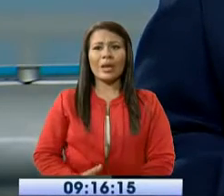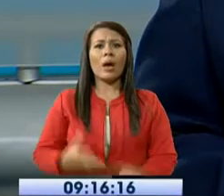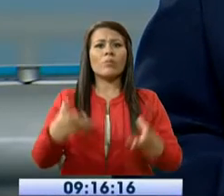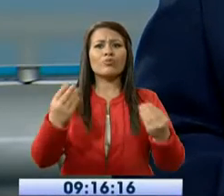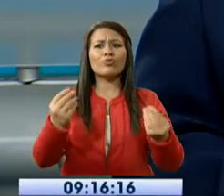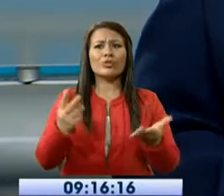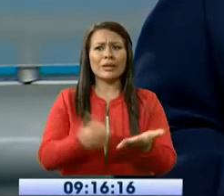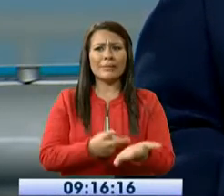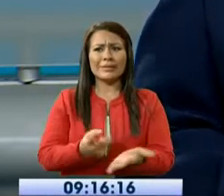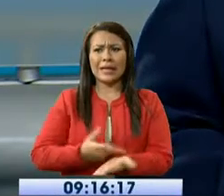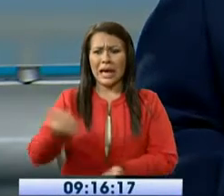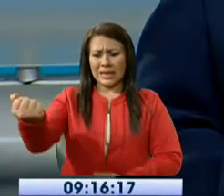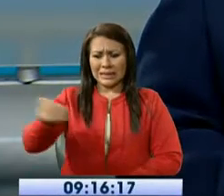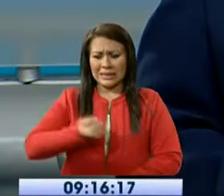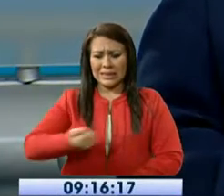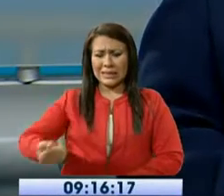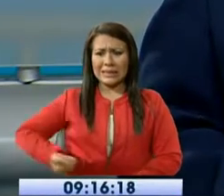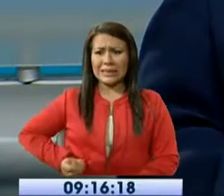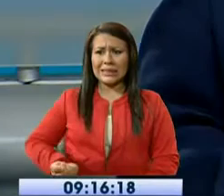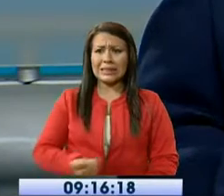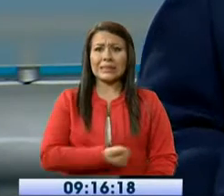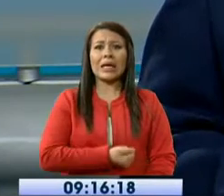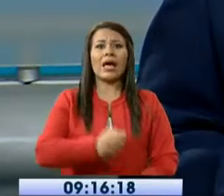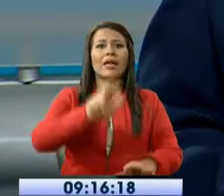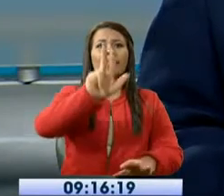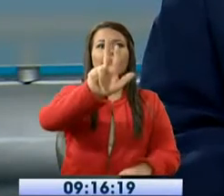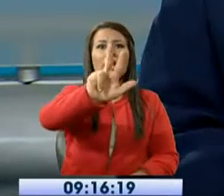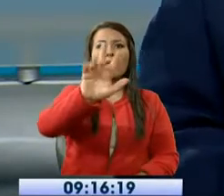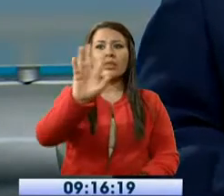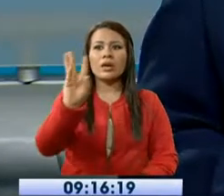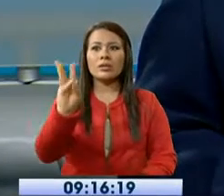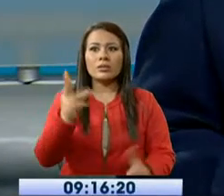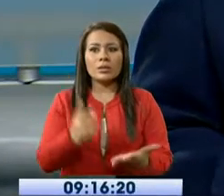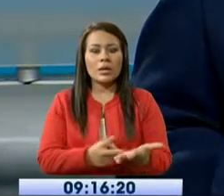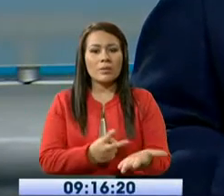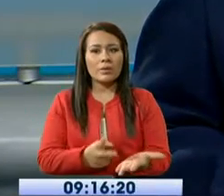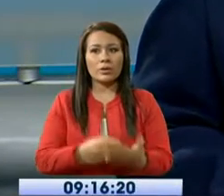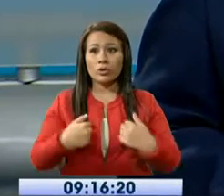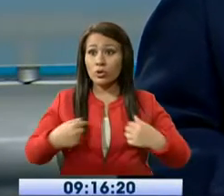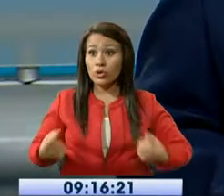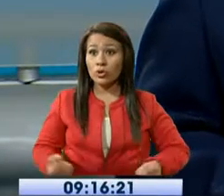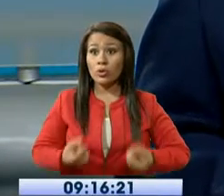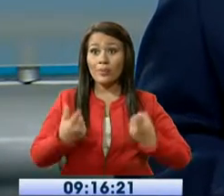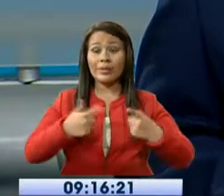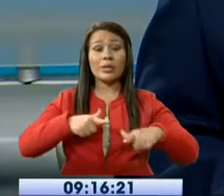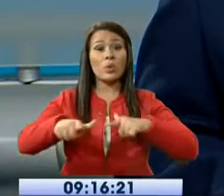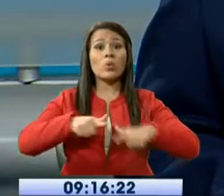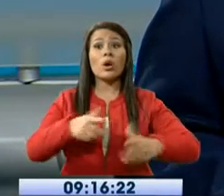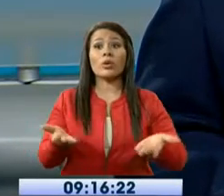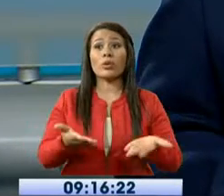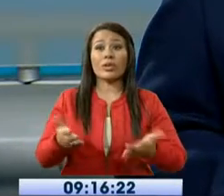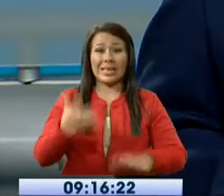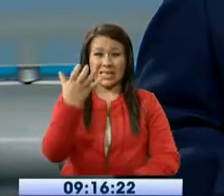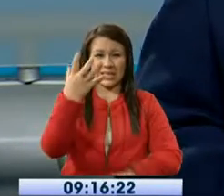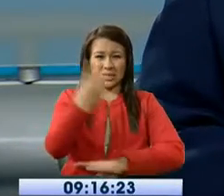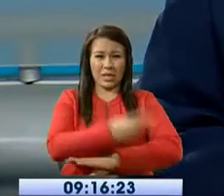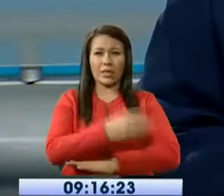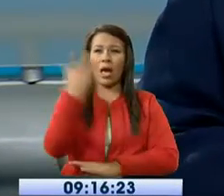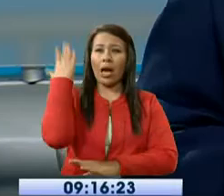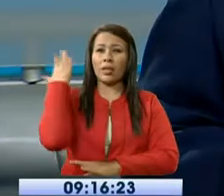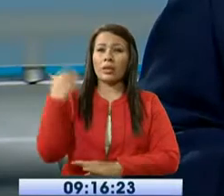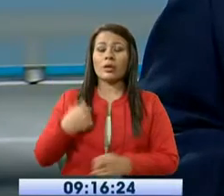apuñalada 36 veces por su pareja sentimental. El hecho sucedió hace aproximadamente 15 días y de